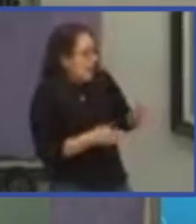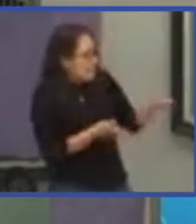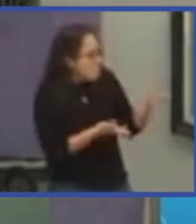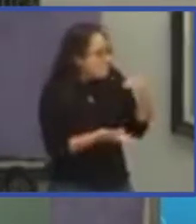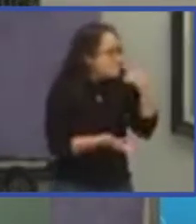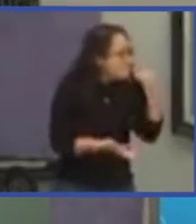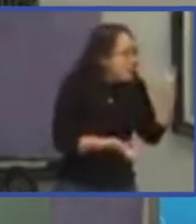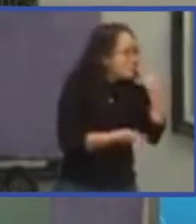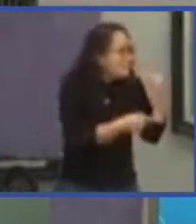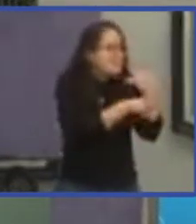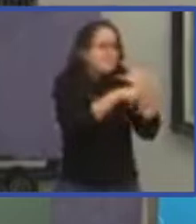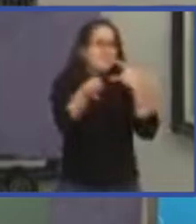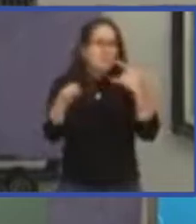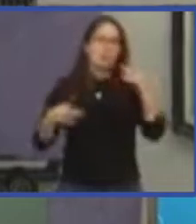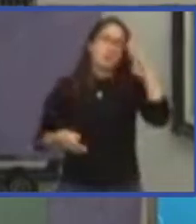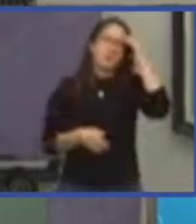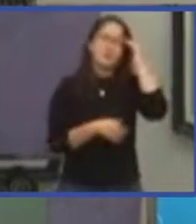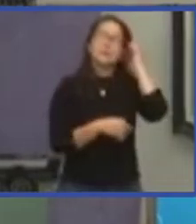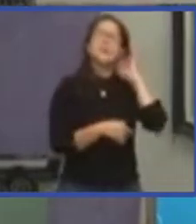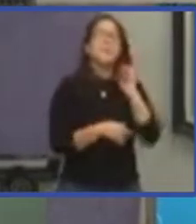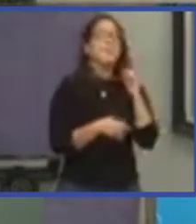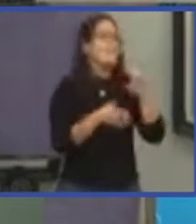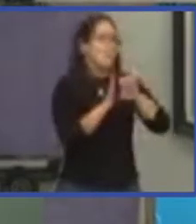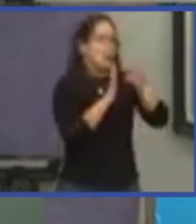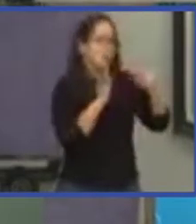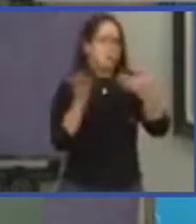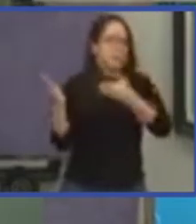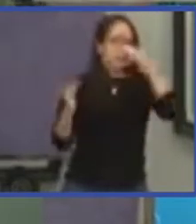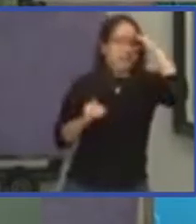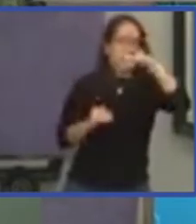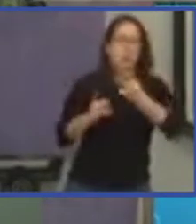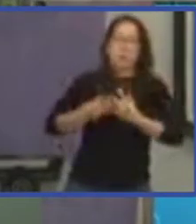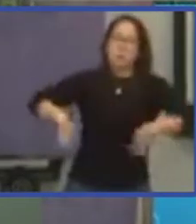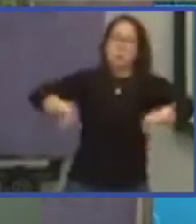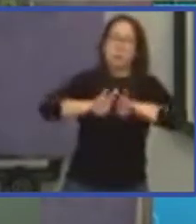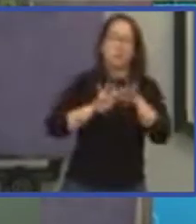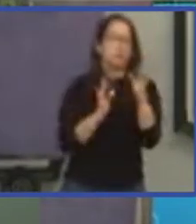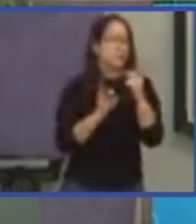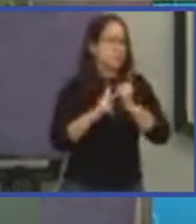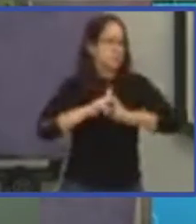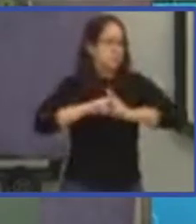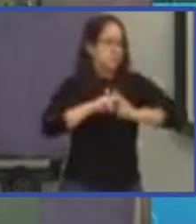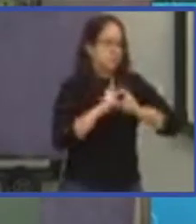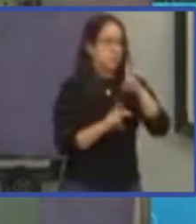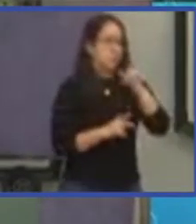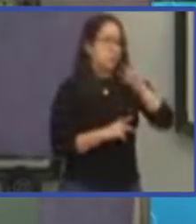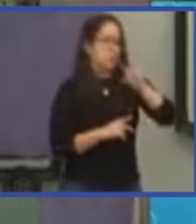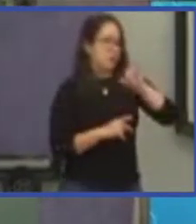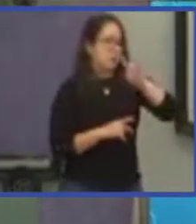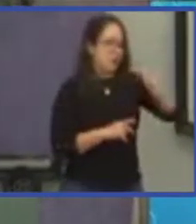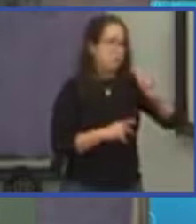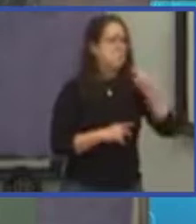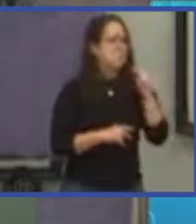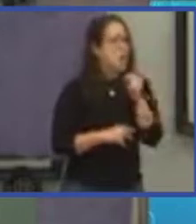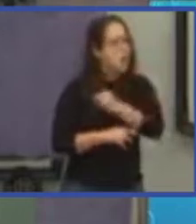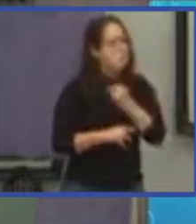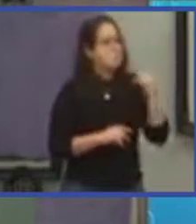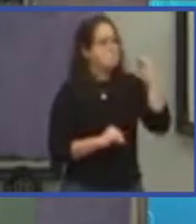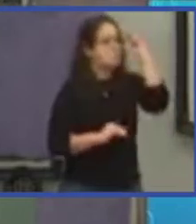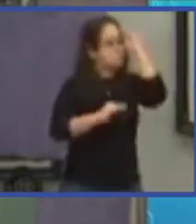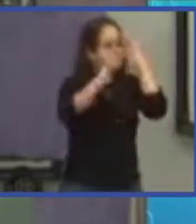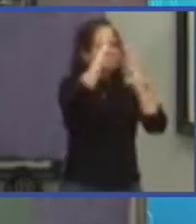Este señor, por ejemplo, fue un matemático muy importante, David Hilbert, que estuvo pensando en todas las